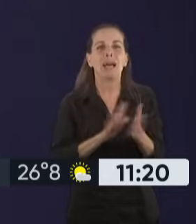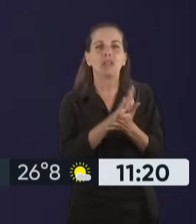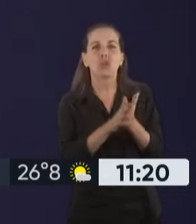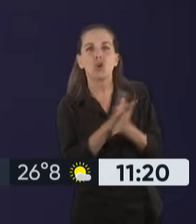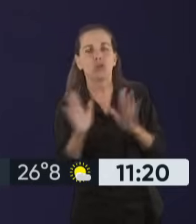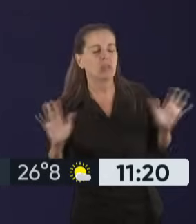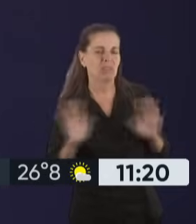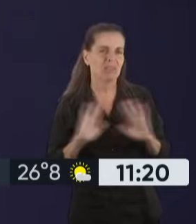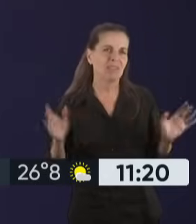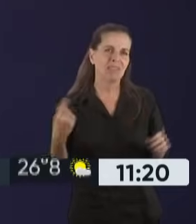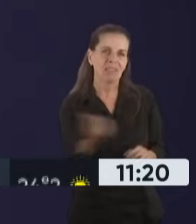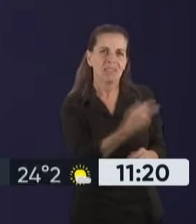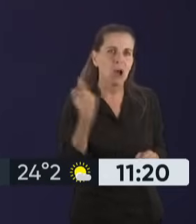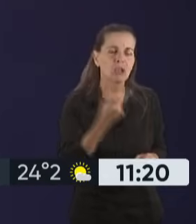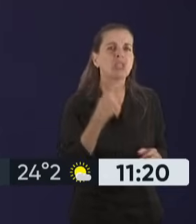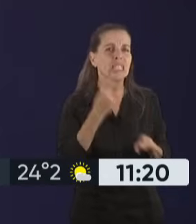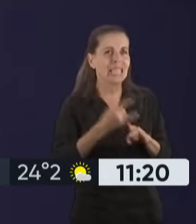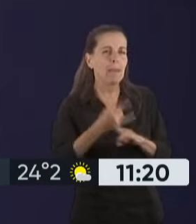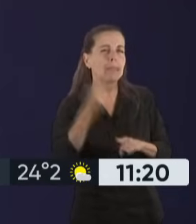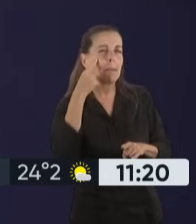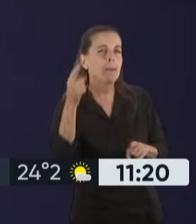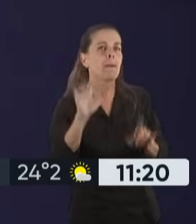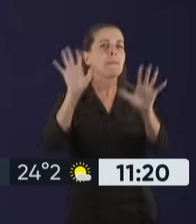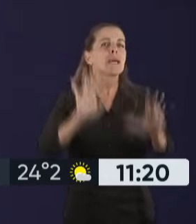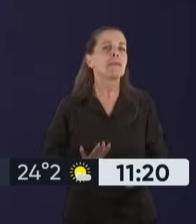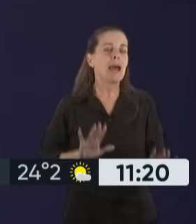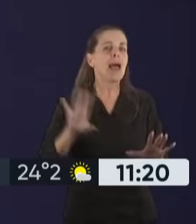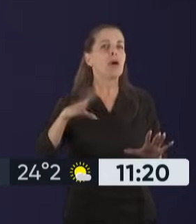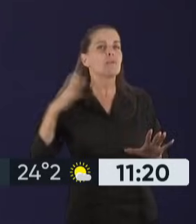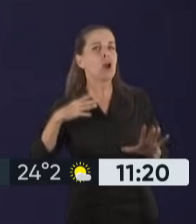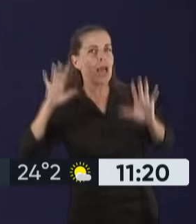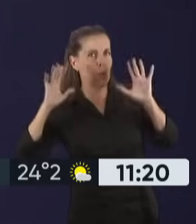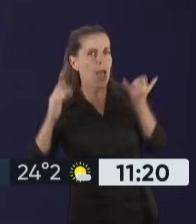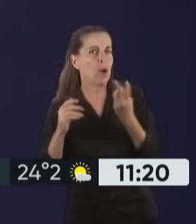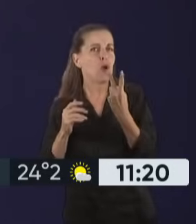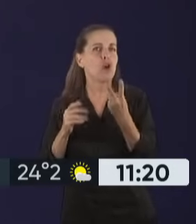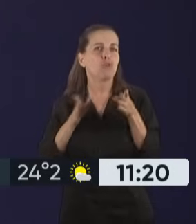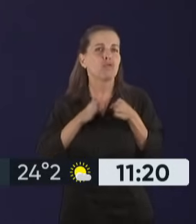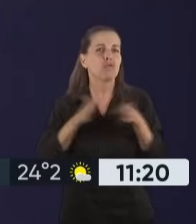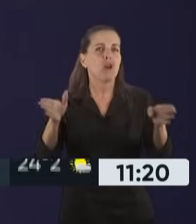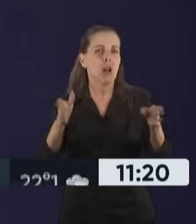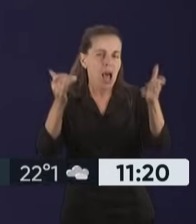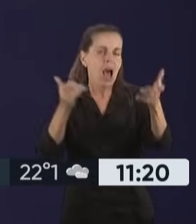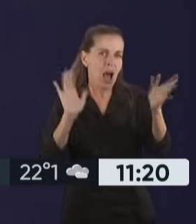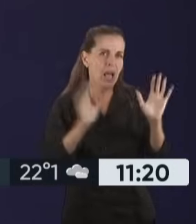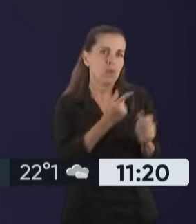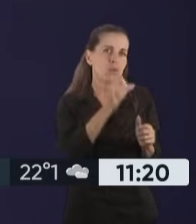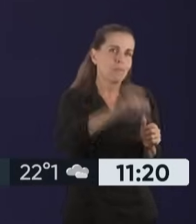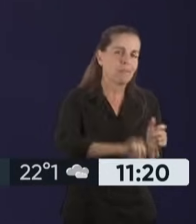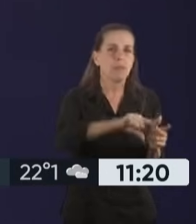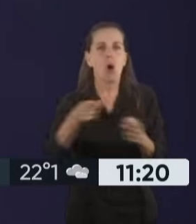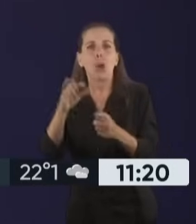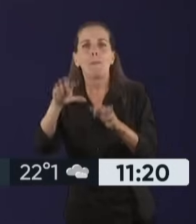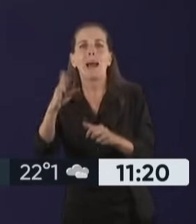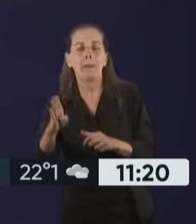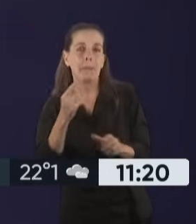Tenemos 0 grado de imprevisión, así que para todo hay 2 caminos alternativos adicionales a seguir, que por supuesto no